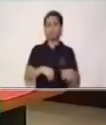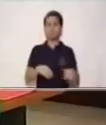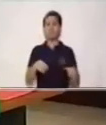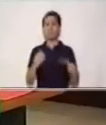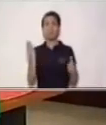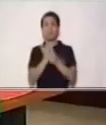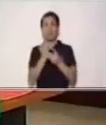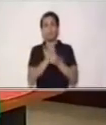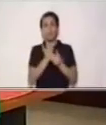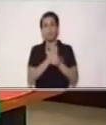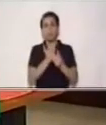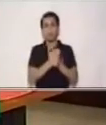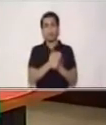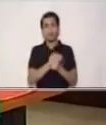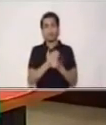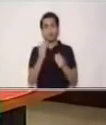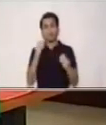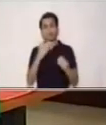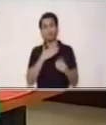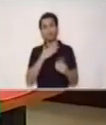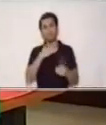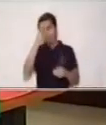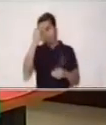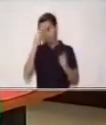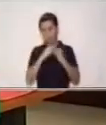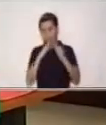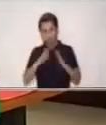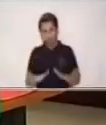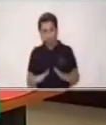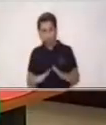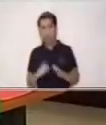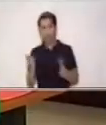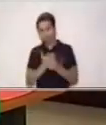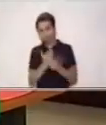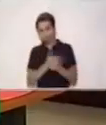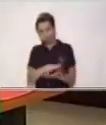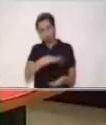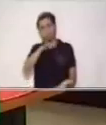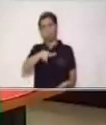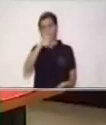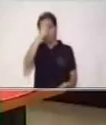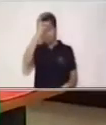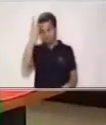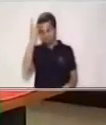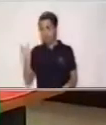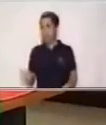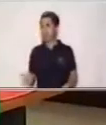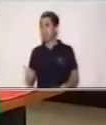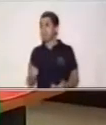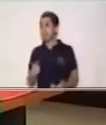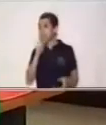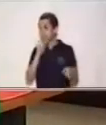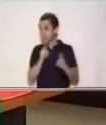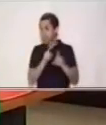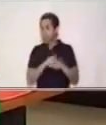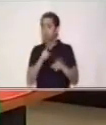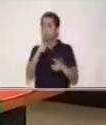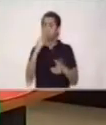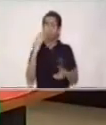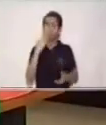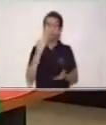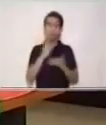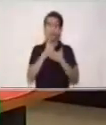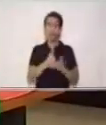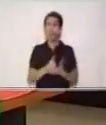estado trabajando anteriormente, ¿verdad? Muy bien, también puedes tú, con la ayuda de mamá o papá o quien esté